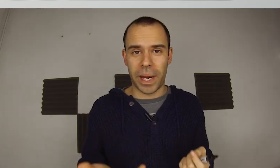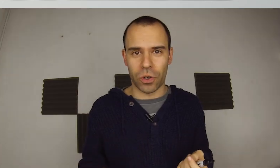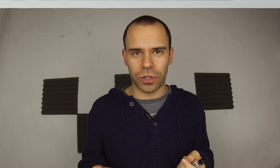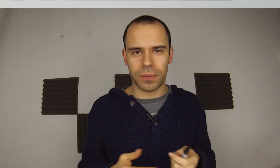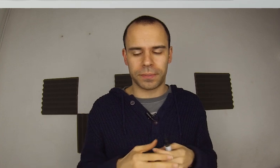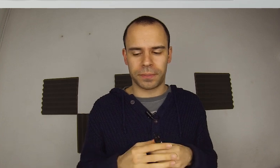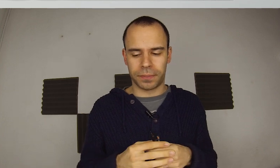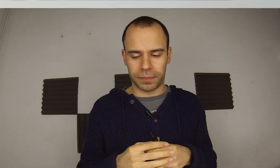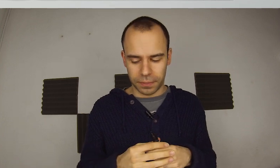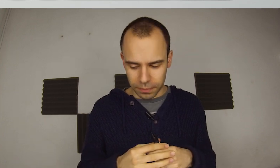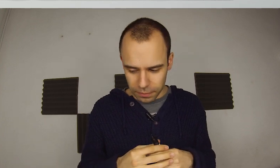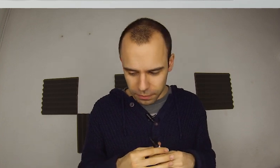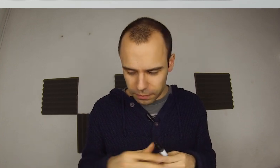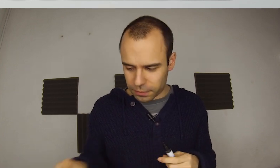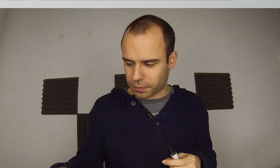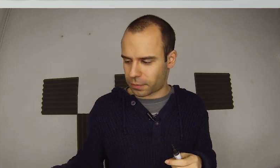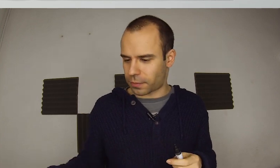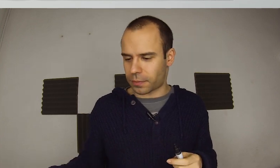pero